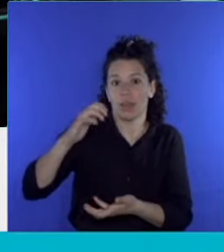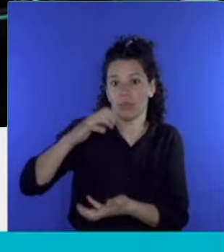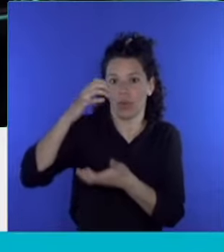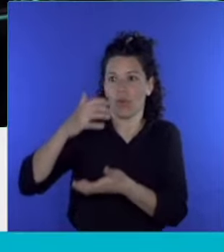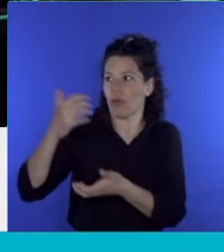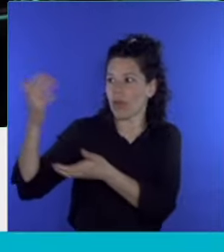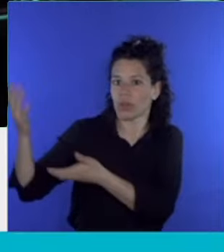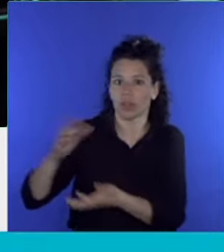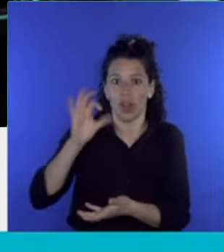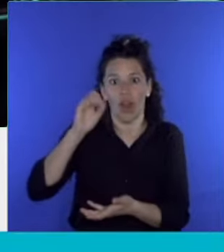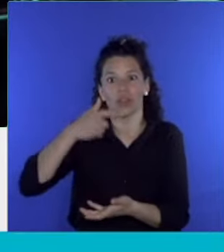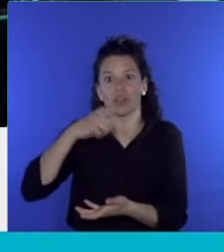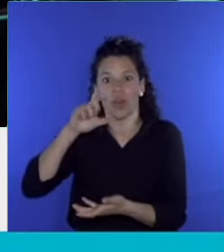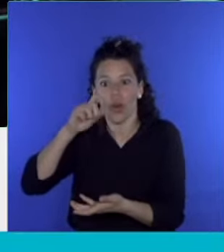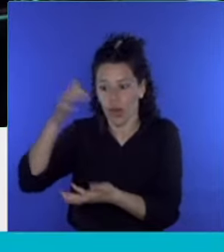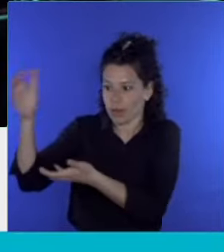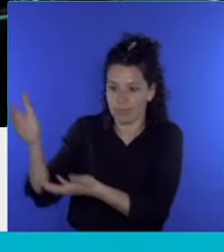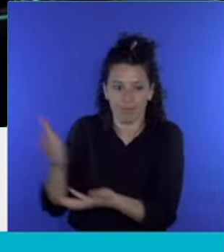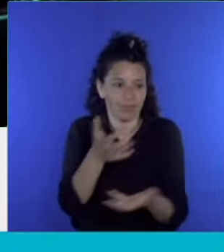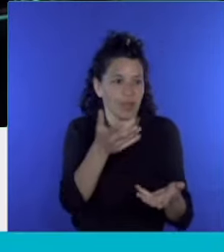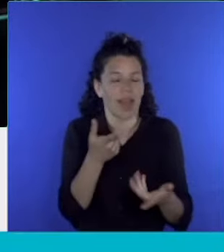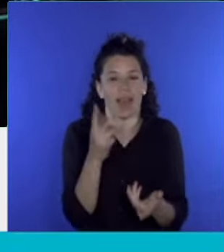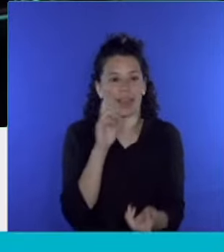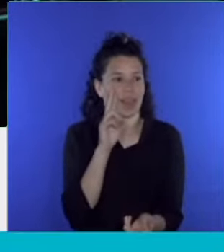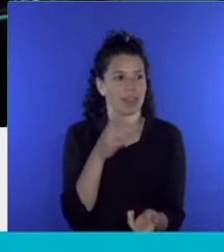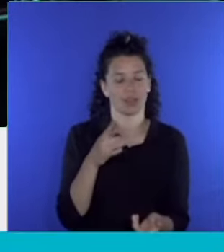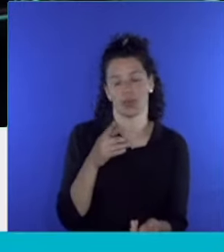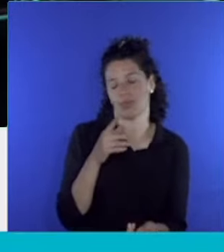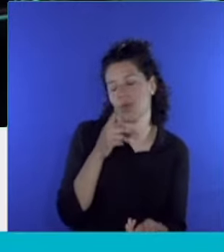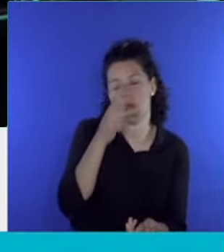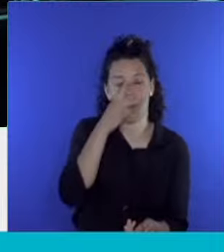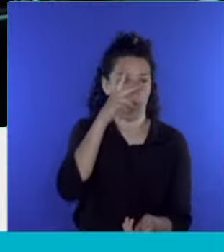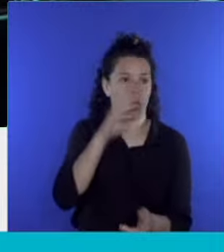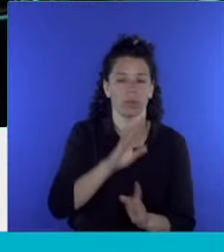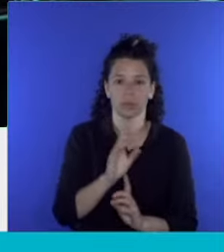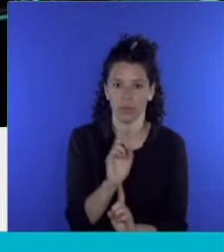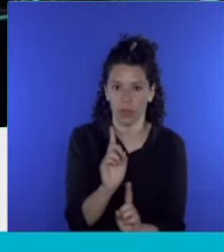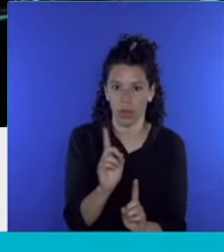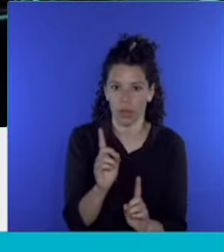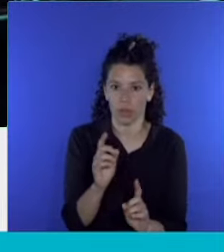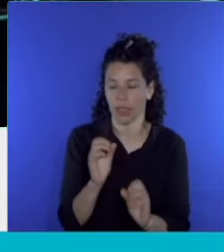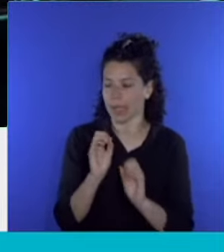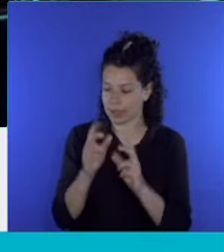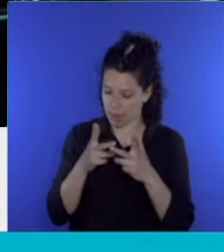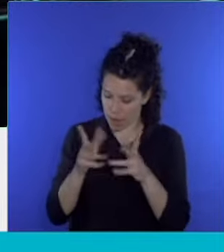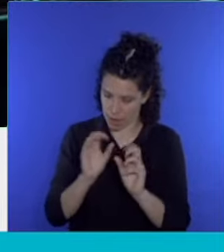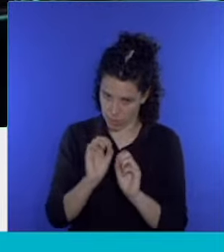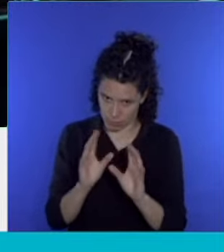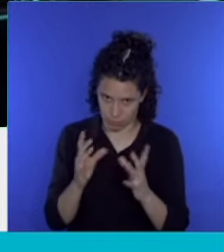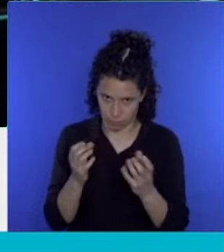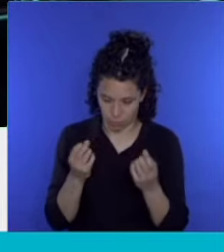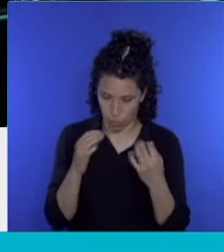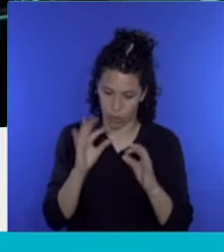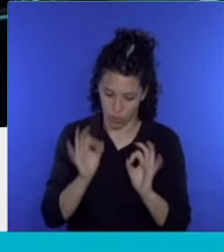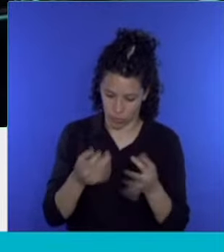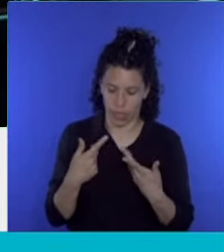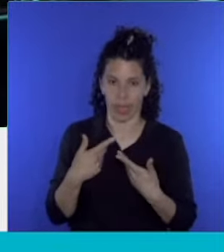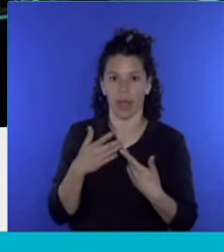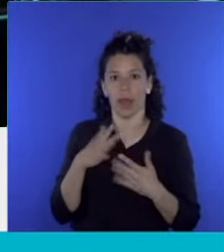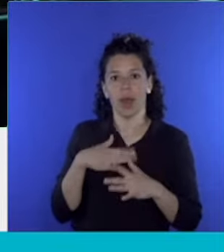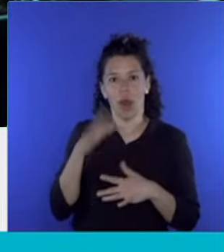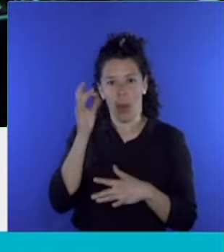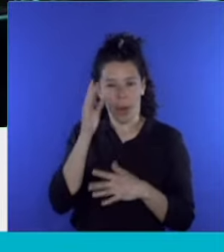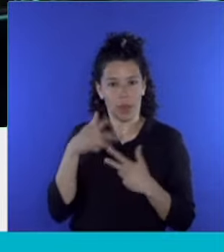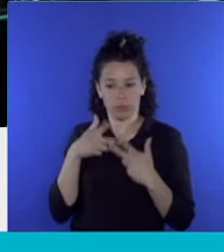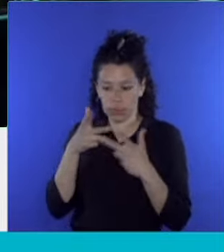darín como le entregan está mal lo que voy a decir me tomo esta reserva porque también estoy estigmatizando Pero como